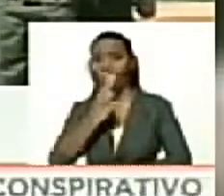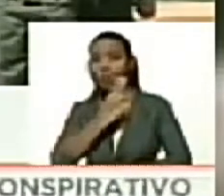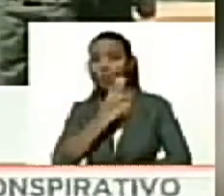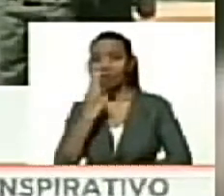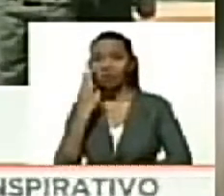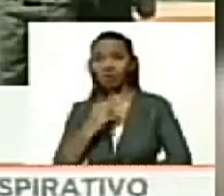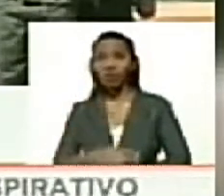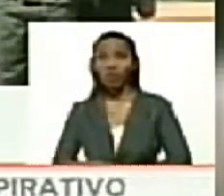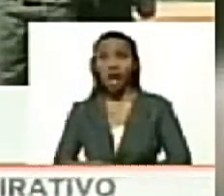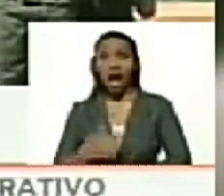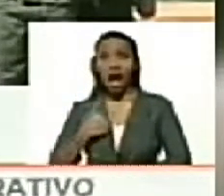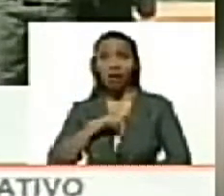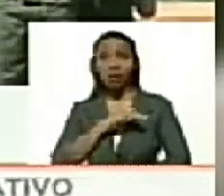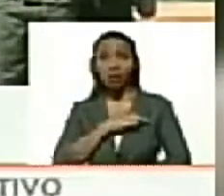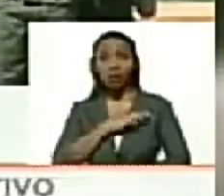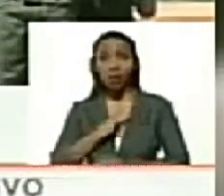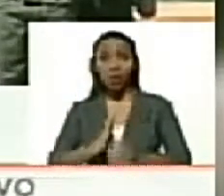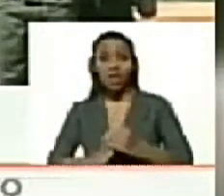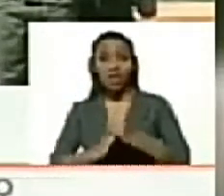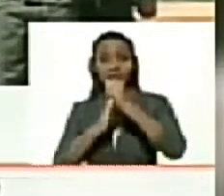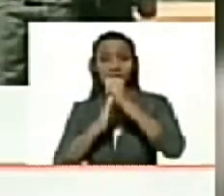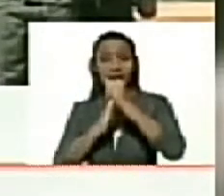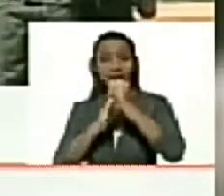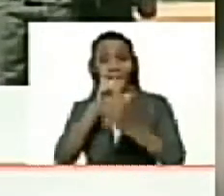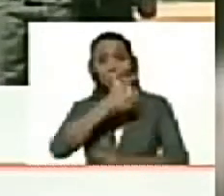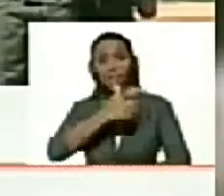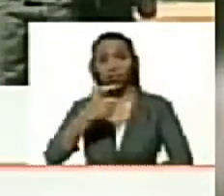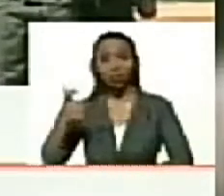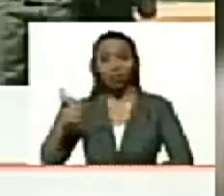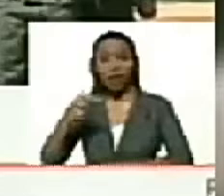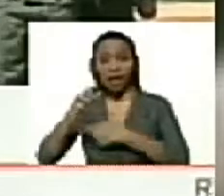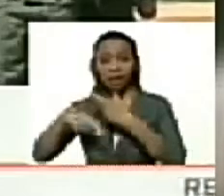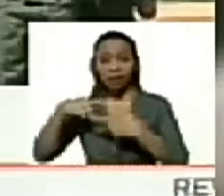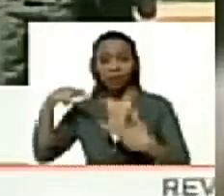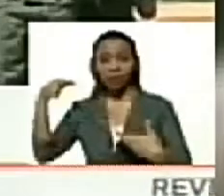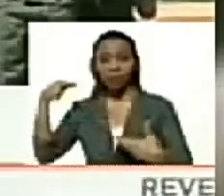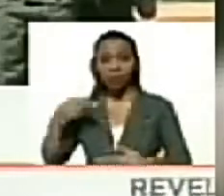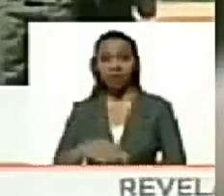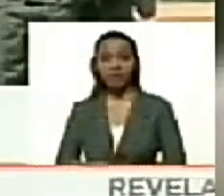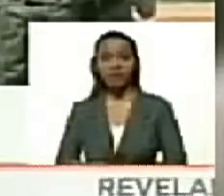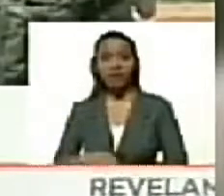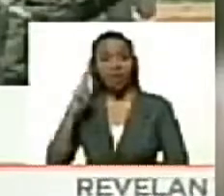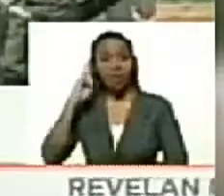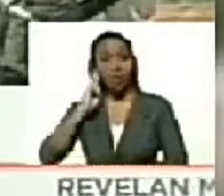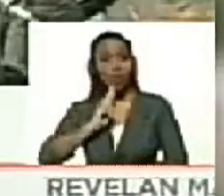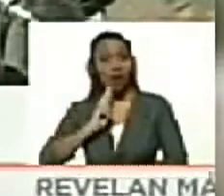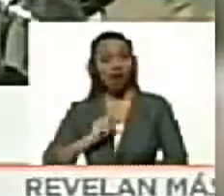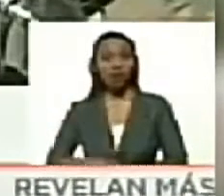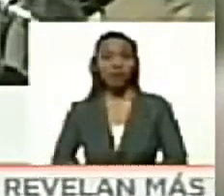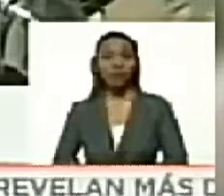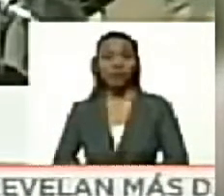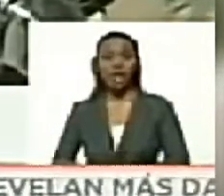Toda esa gente que más en ese momento habla bien de Venezuela o en favor, fíjate que yo no he visto ningún presidente que se haya